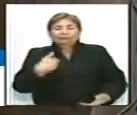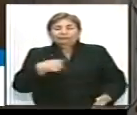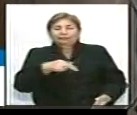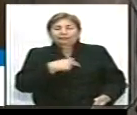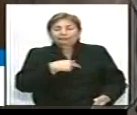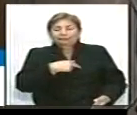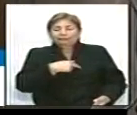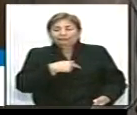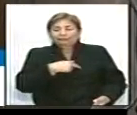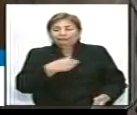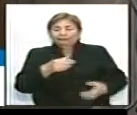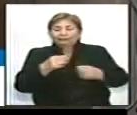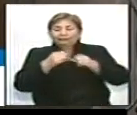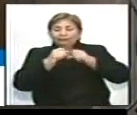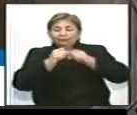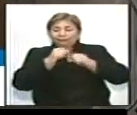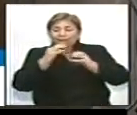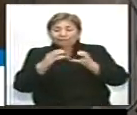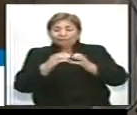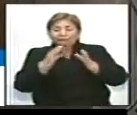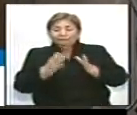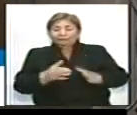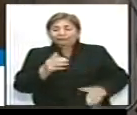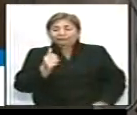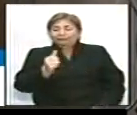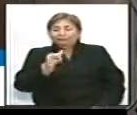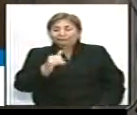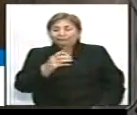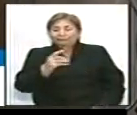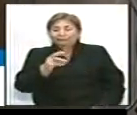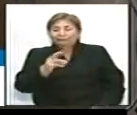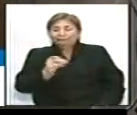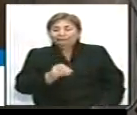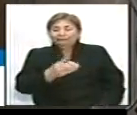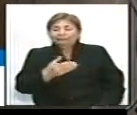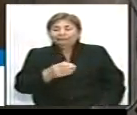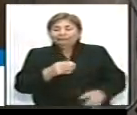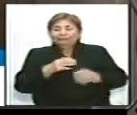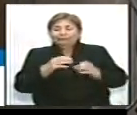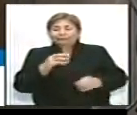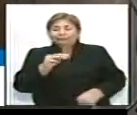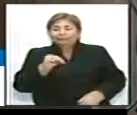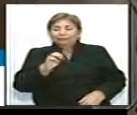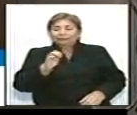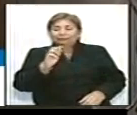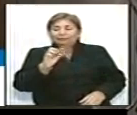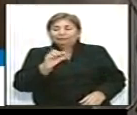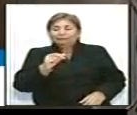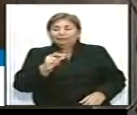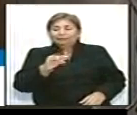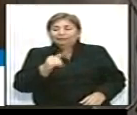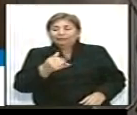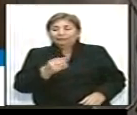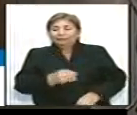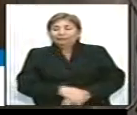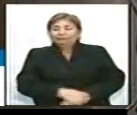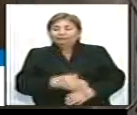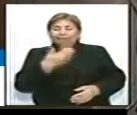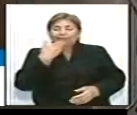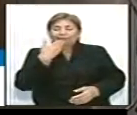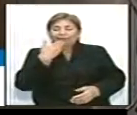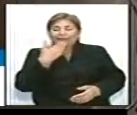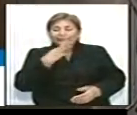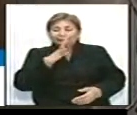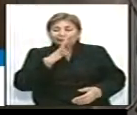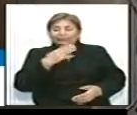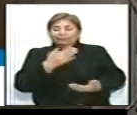nuestras congresistas, la congresista Alejandra Aramayo, la congresista María Melgarejo, con quienes ya hemos